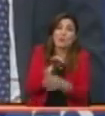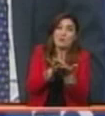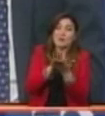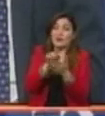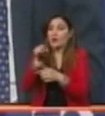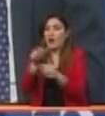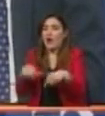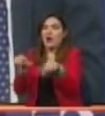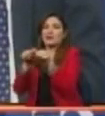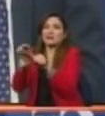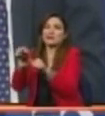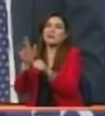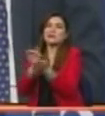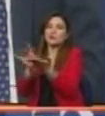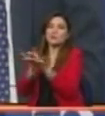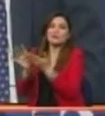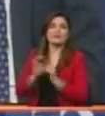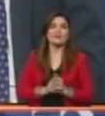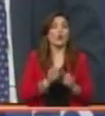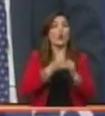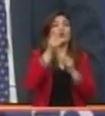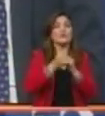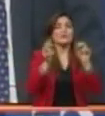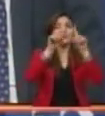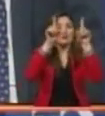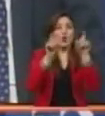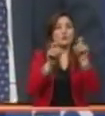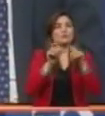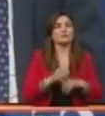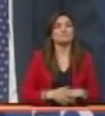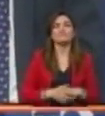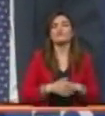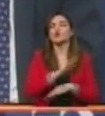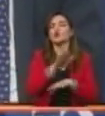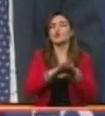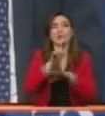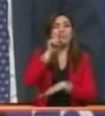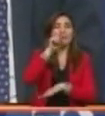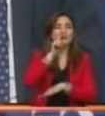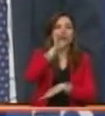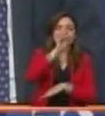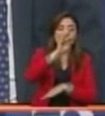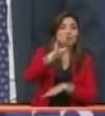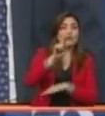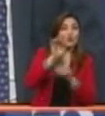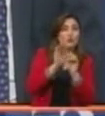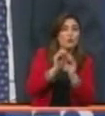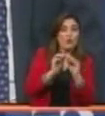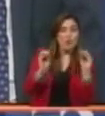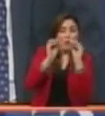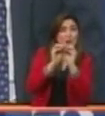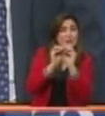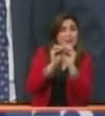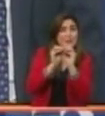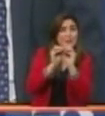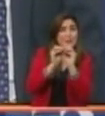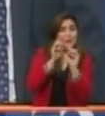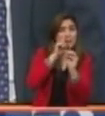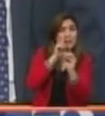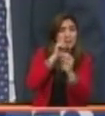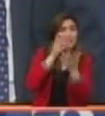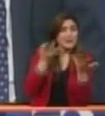al resto de áreas, ¿no? Y la última pregunta, rapidito, por favor, que tiene que ver con esto del empleo. 7 puntos de incrementar el empleo. Con esto que usted me acaba de